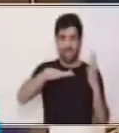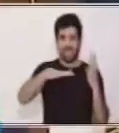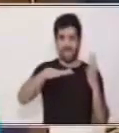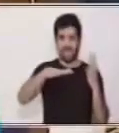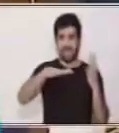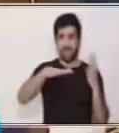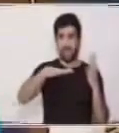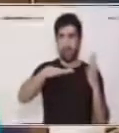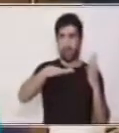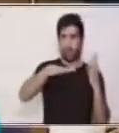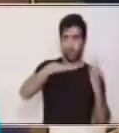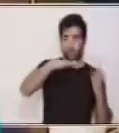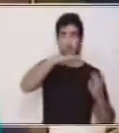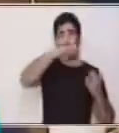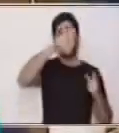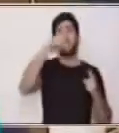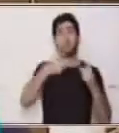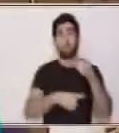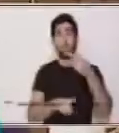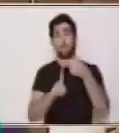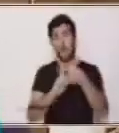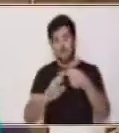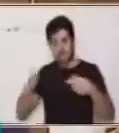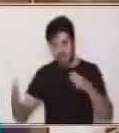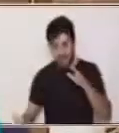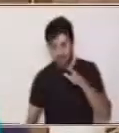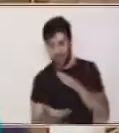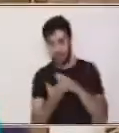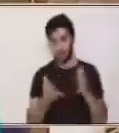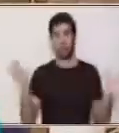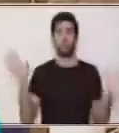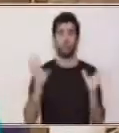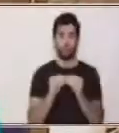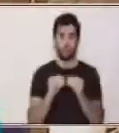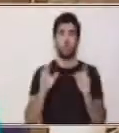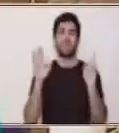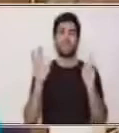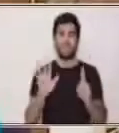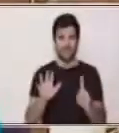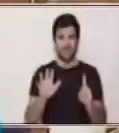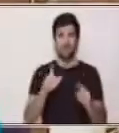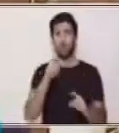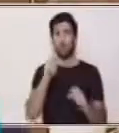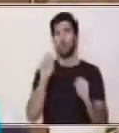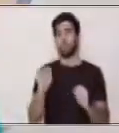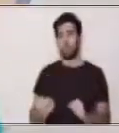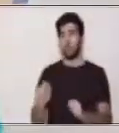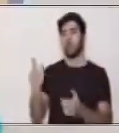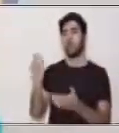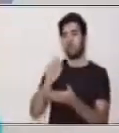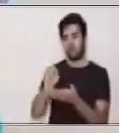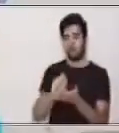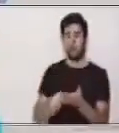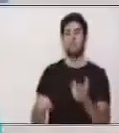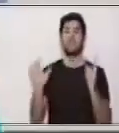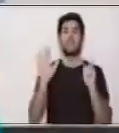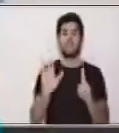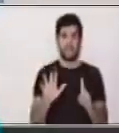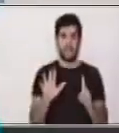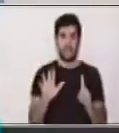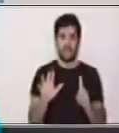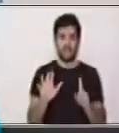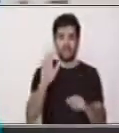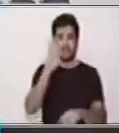la de arriba, 5, más la de abajo, 6. Entonces tú puedes colocar que tiene 6 caras